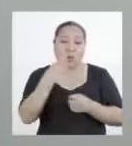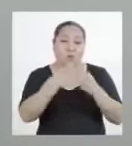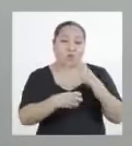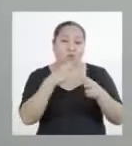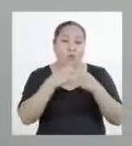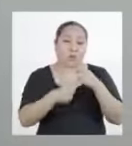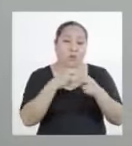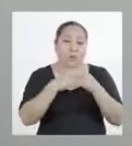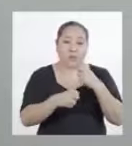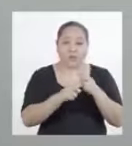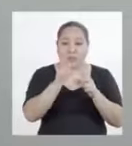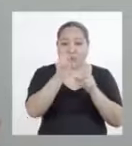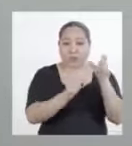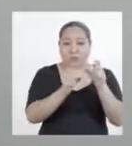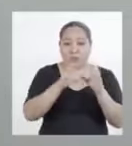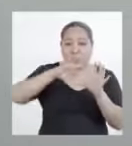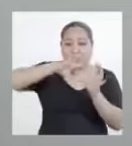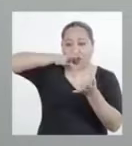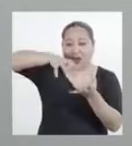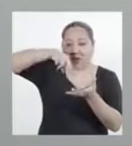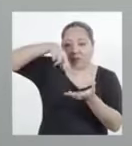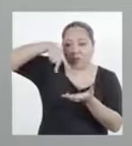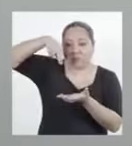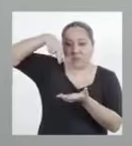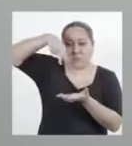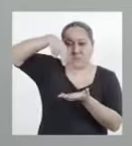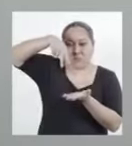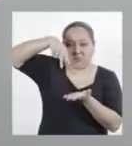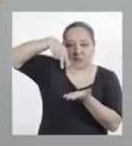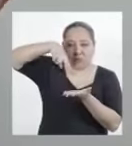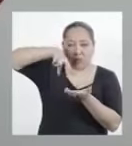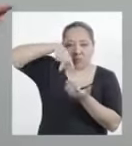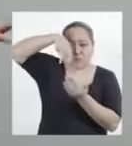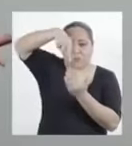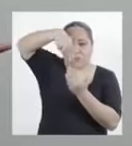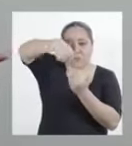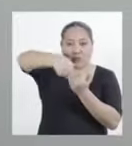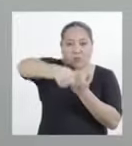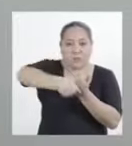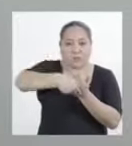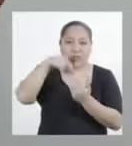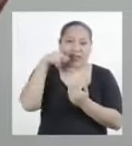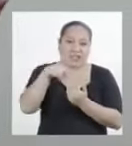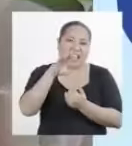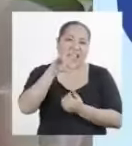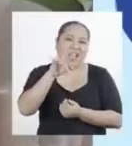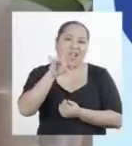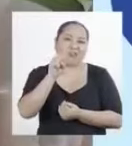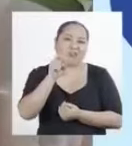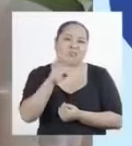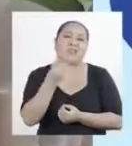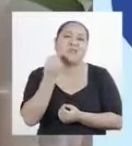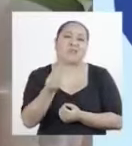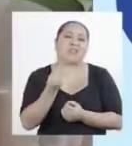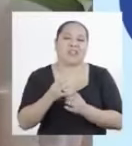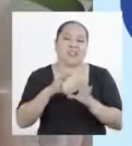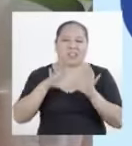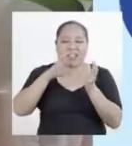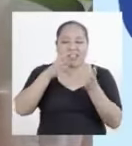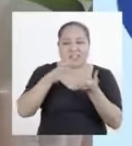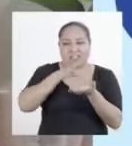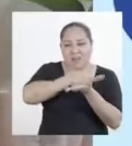querría hacerles problemas a los seres humanos con una tierra en la que no se puede caminar bien porque es redonda Esas fueron las